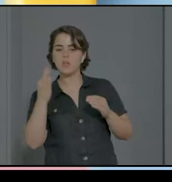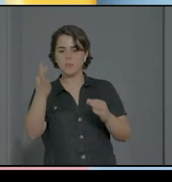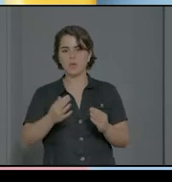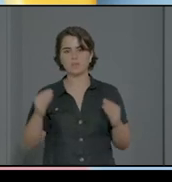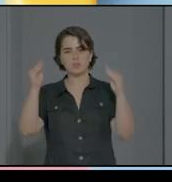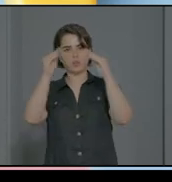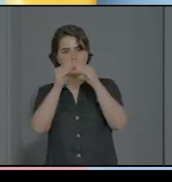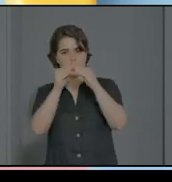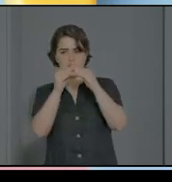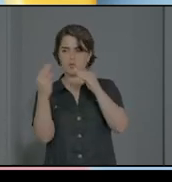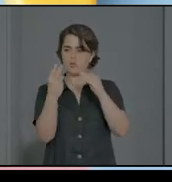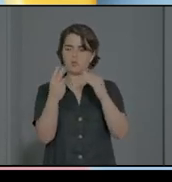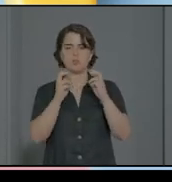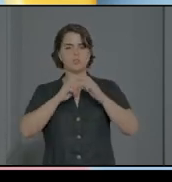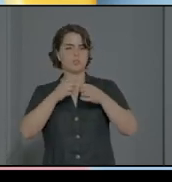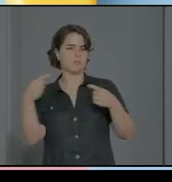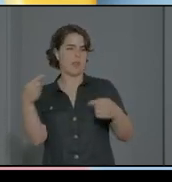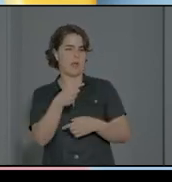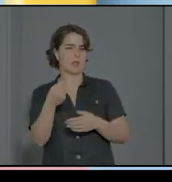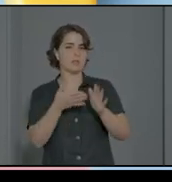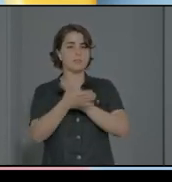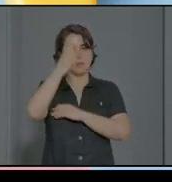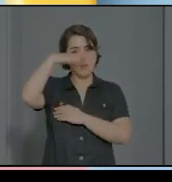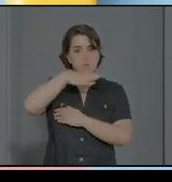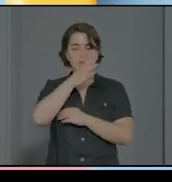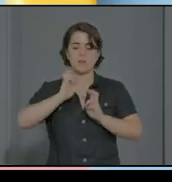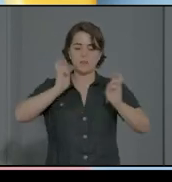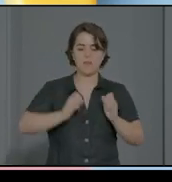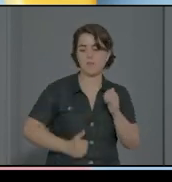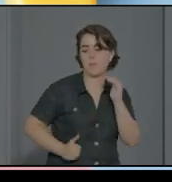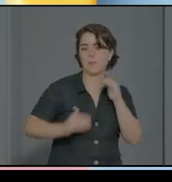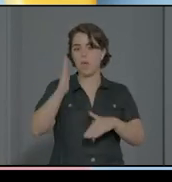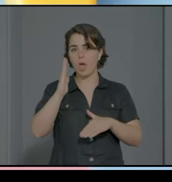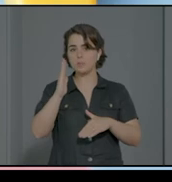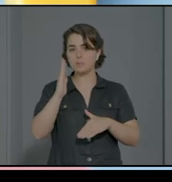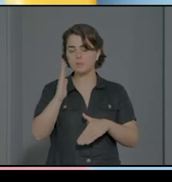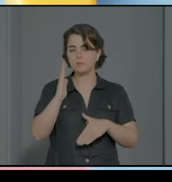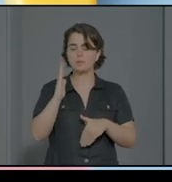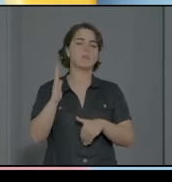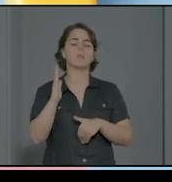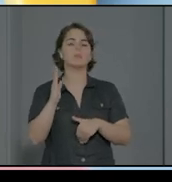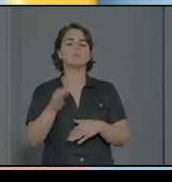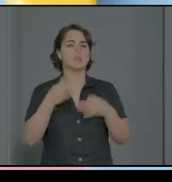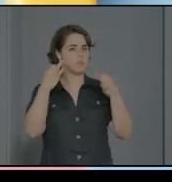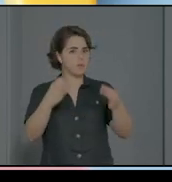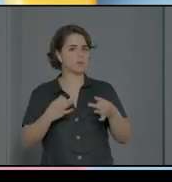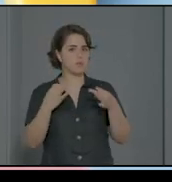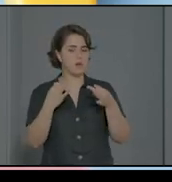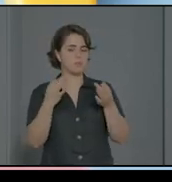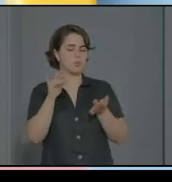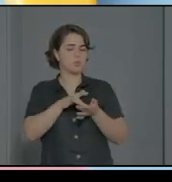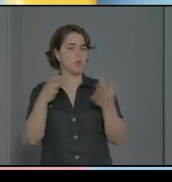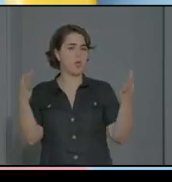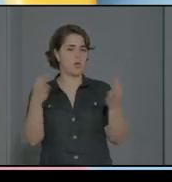los padres que tenían un nivel de estrés más alto tendían a tener una